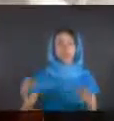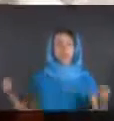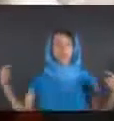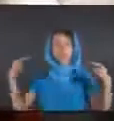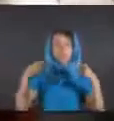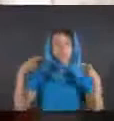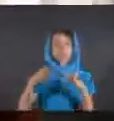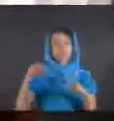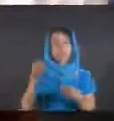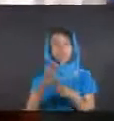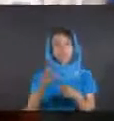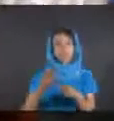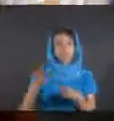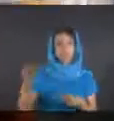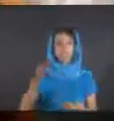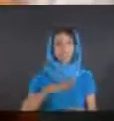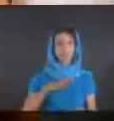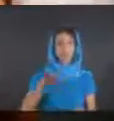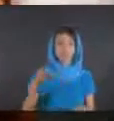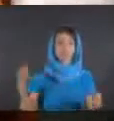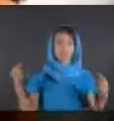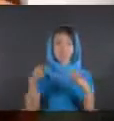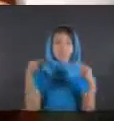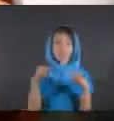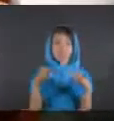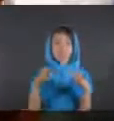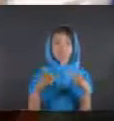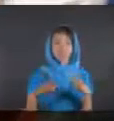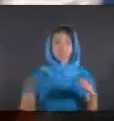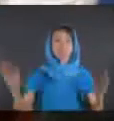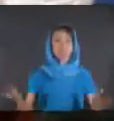Es el momento de analizar nuestras vidas,